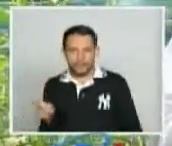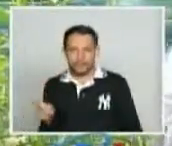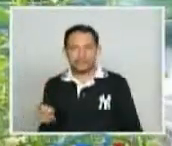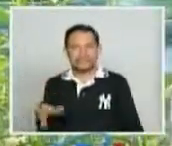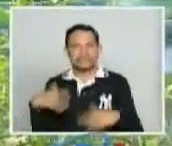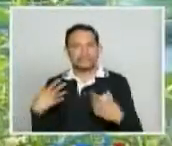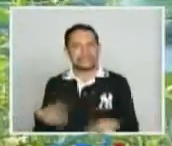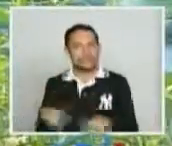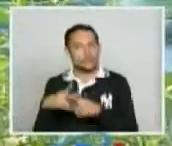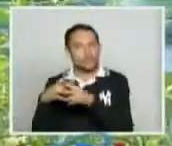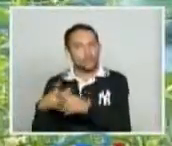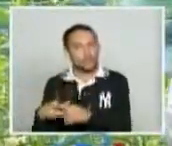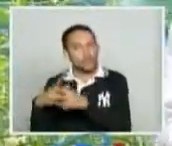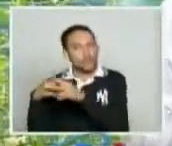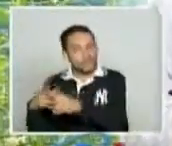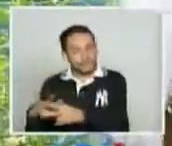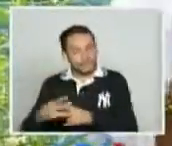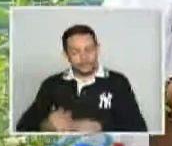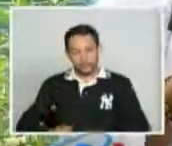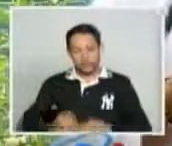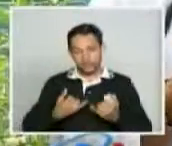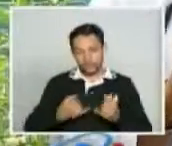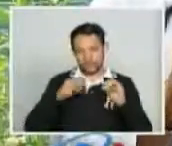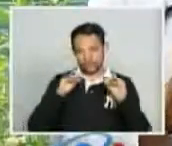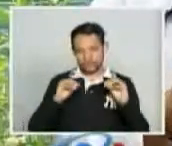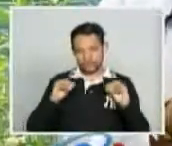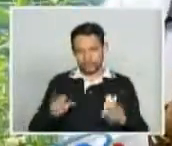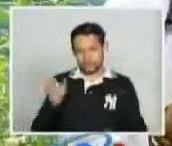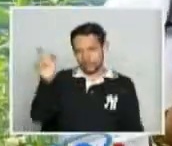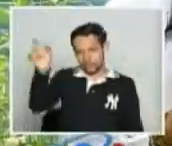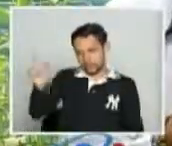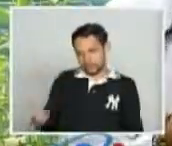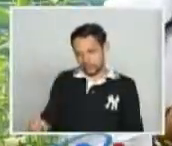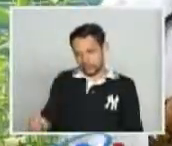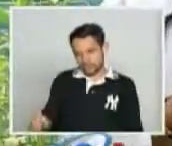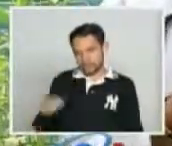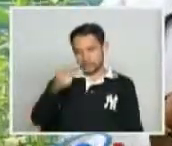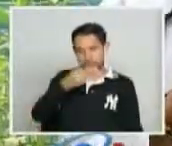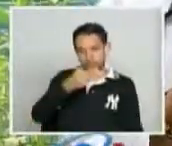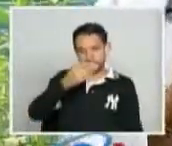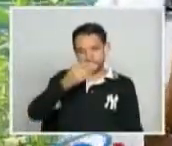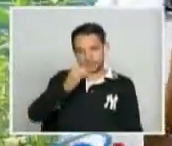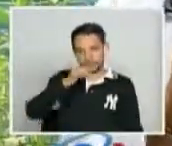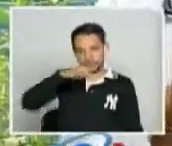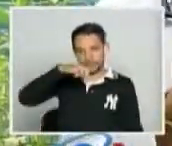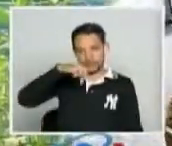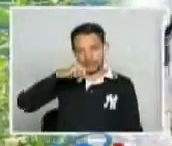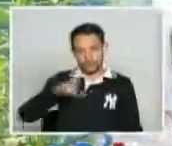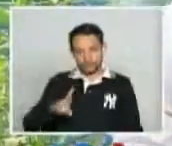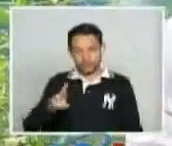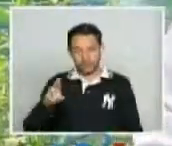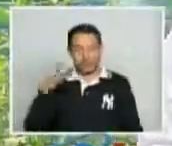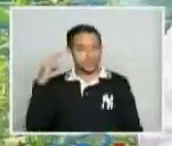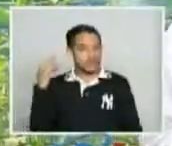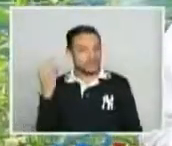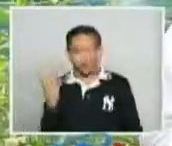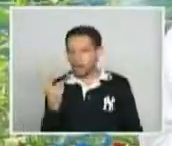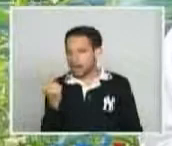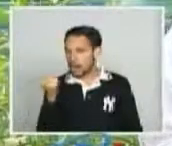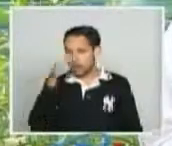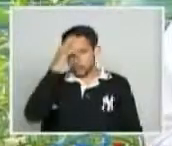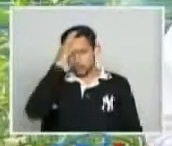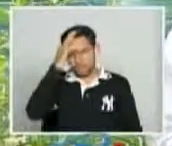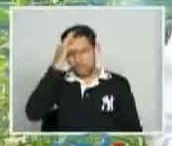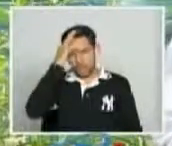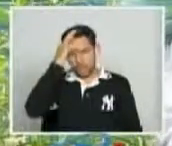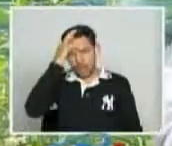cuidado en el tratamiento. Entonces ustedes oyen decir, fulano de tal tenía hipertiroidismo y se lo tuvieron que llevar para el hospital y lo